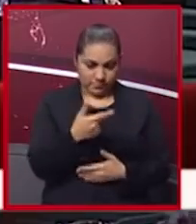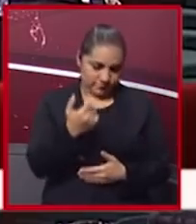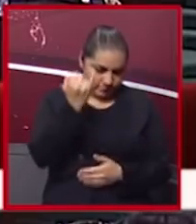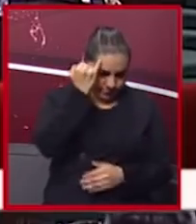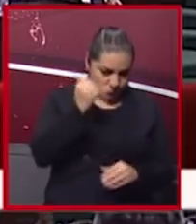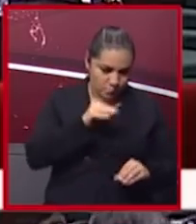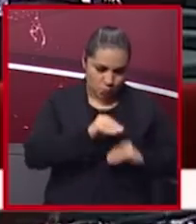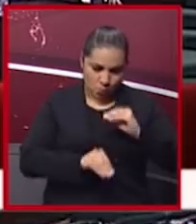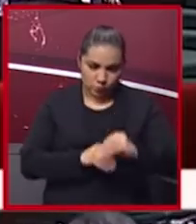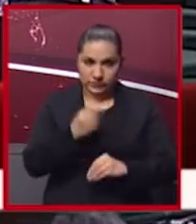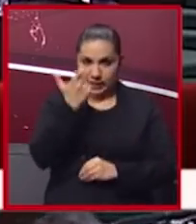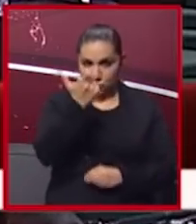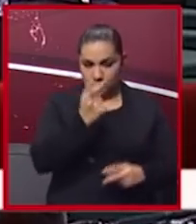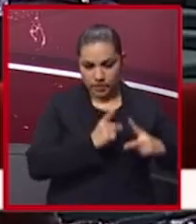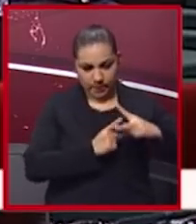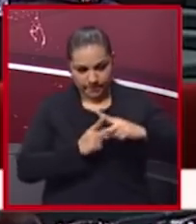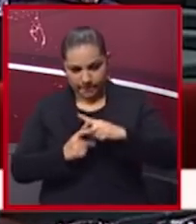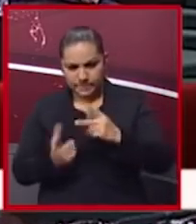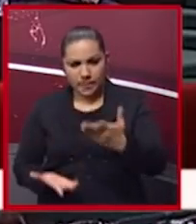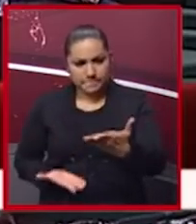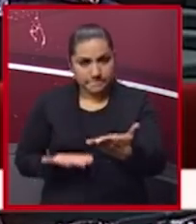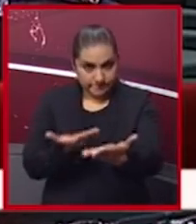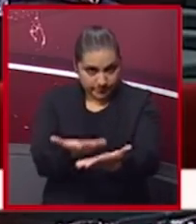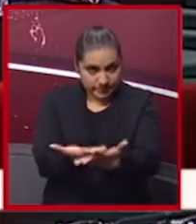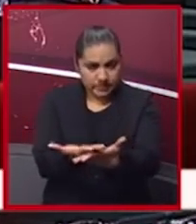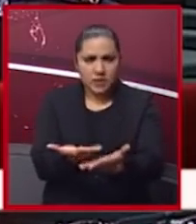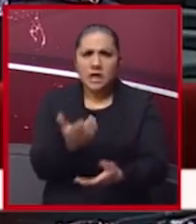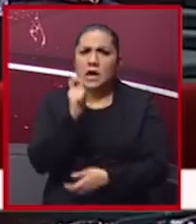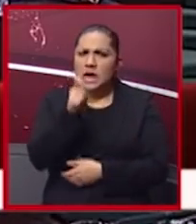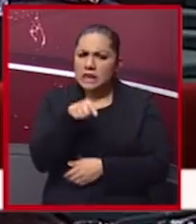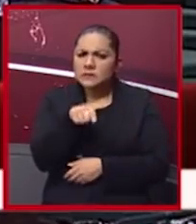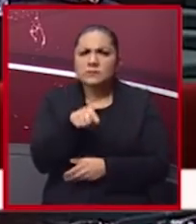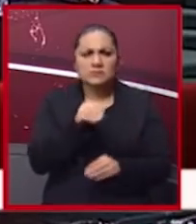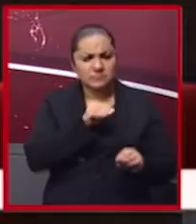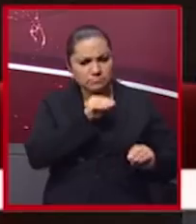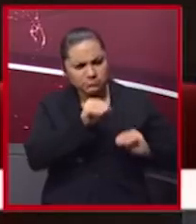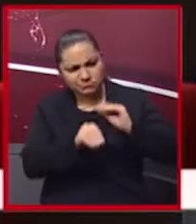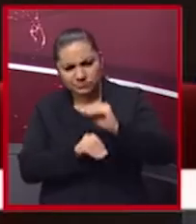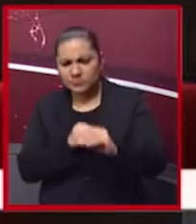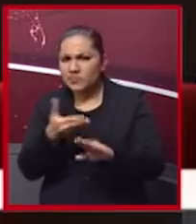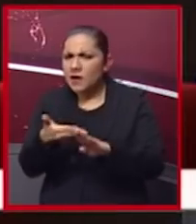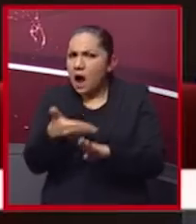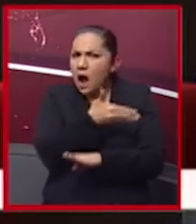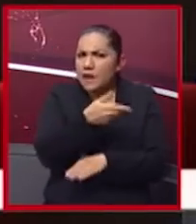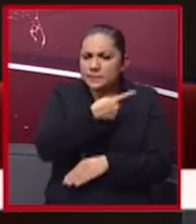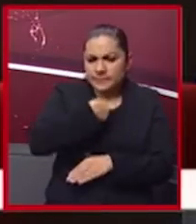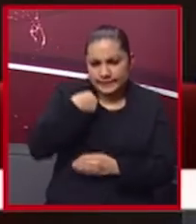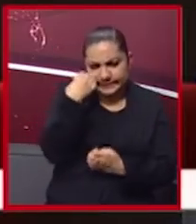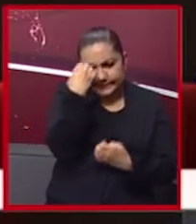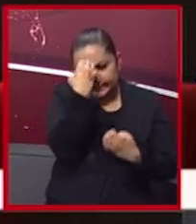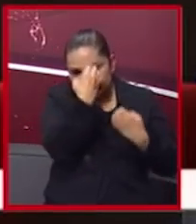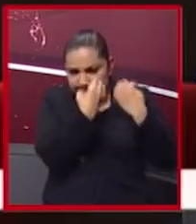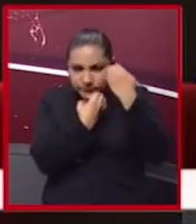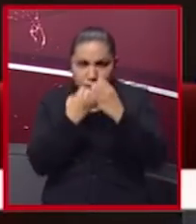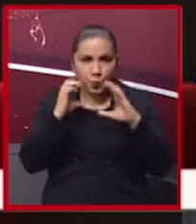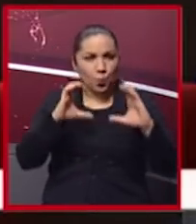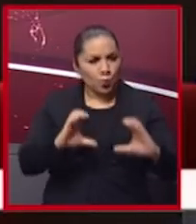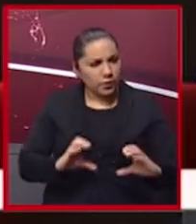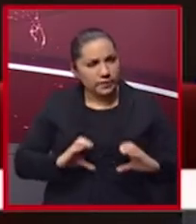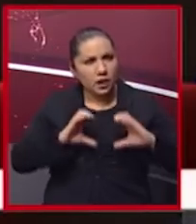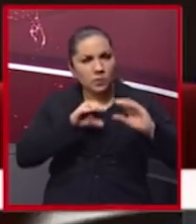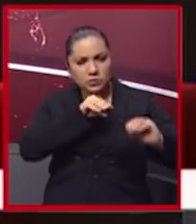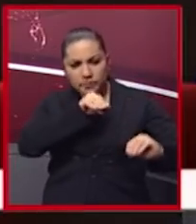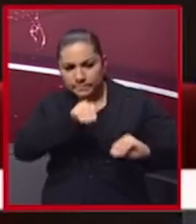consideración es un paquete económico muy responsable, muy cuidado, donde se trabajó muchísimo y donde antes que